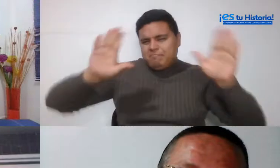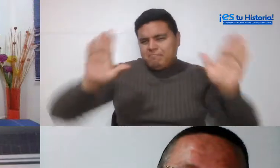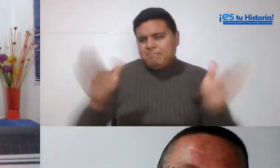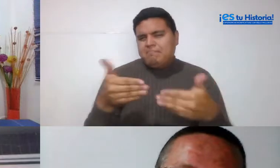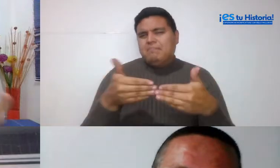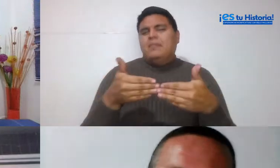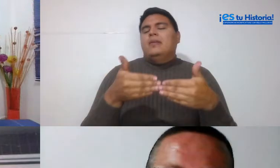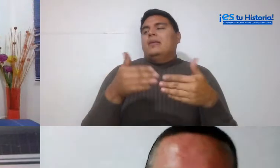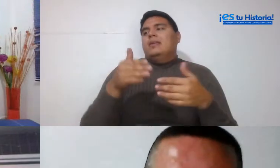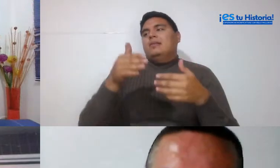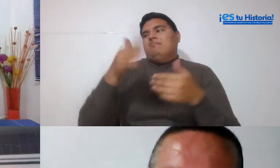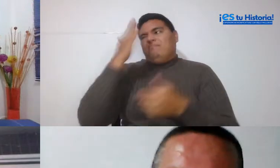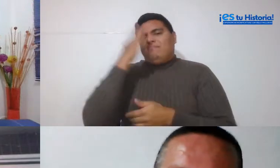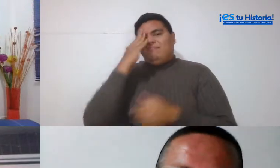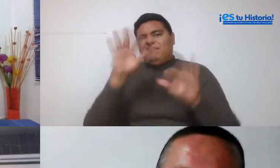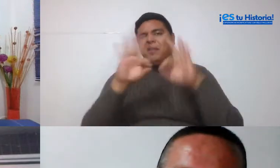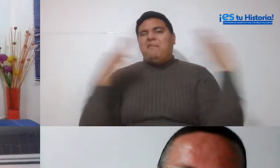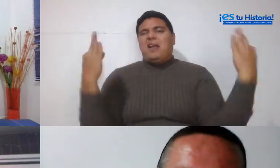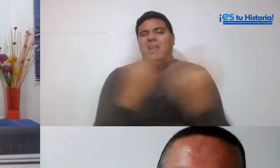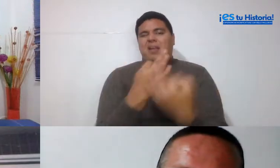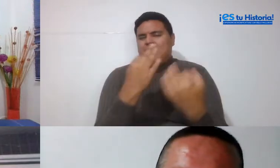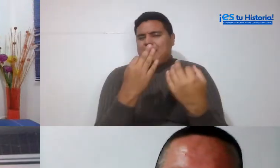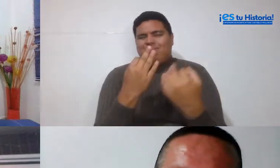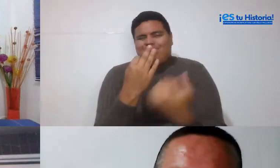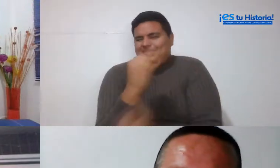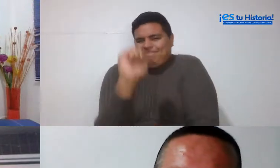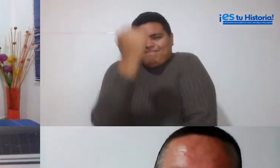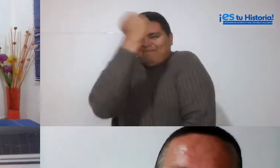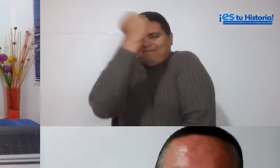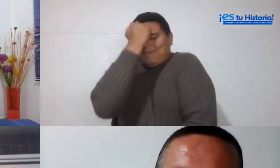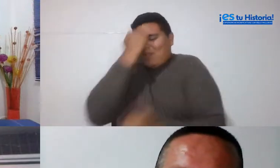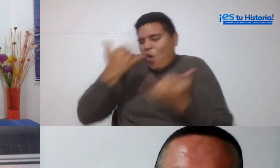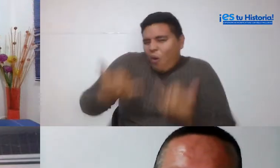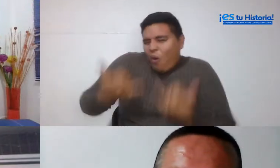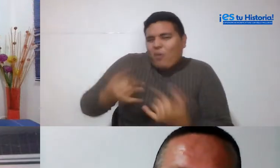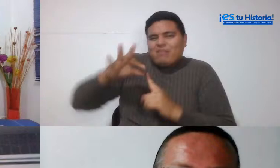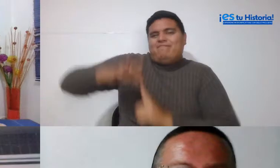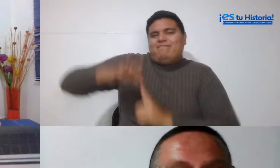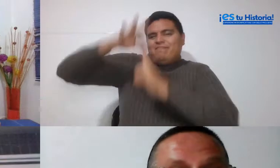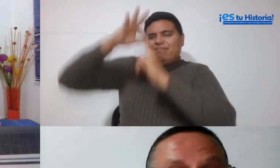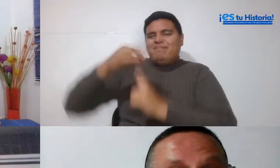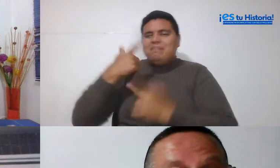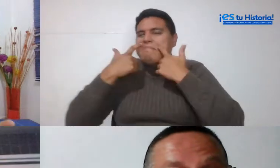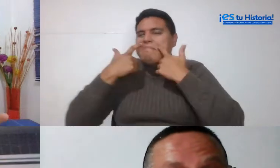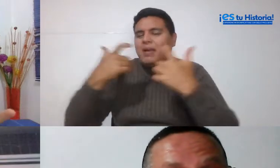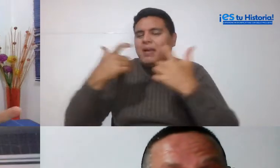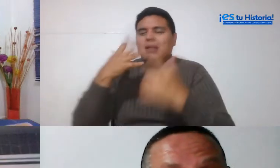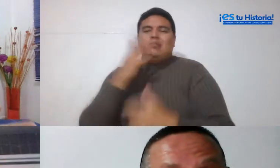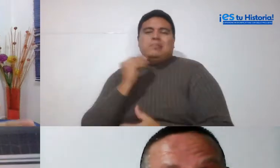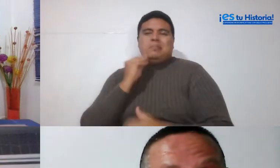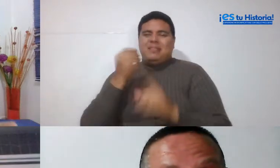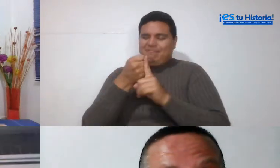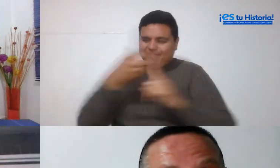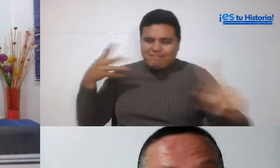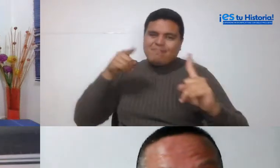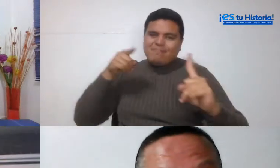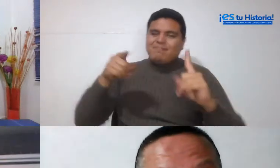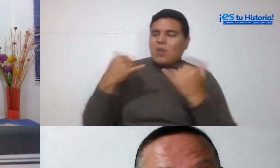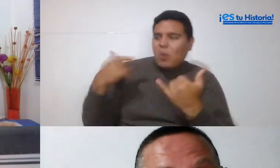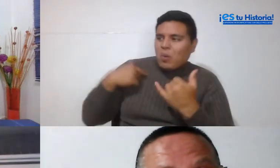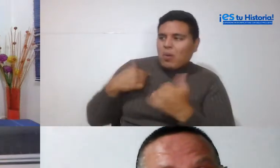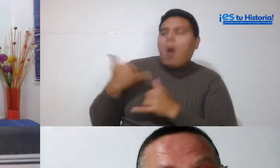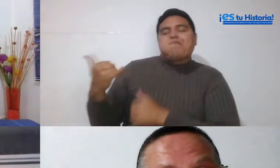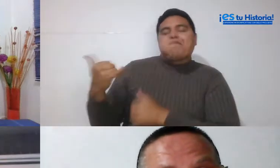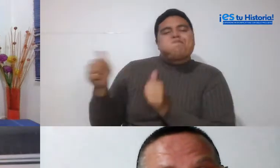familia también protagonista de esta experiencia que queremos destacar el día de hoy, rector. Y hablar, y ya para cerrar esa parte con